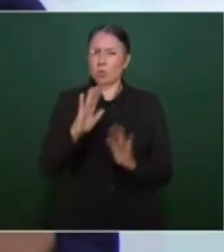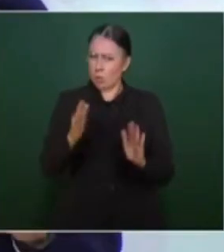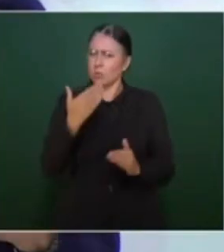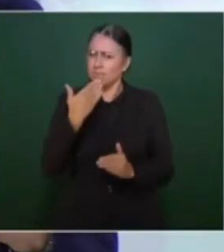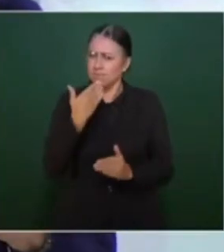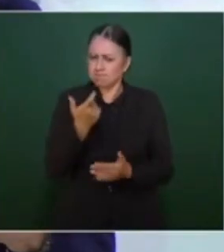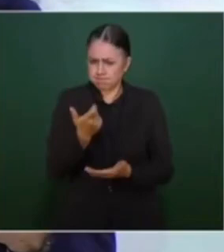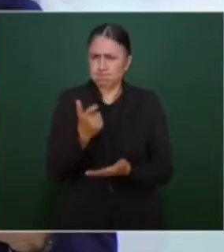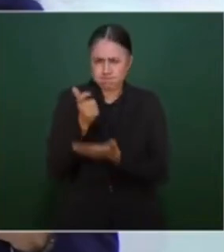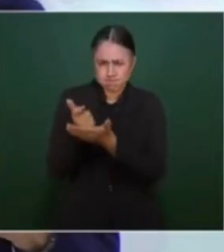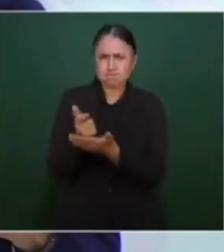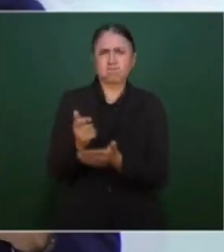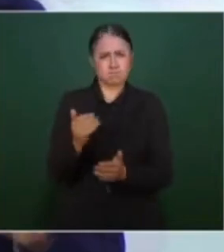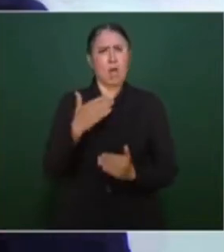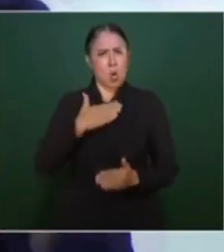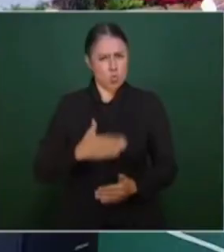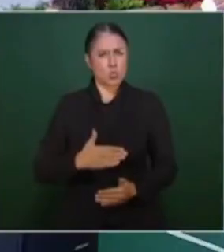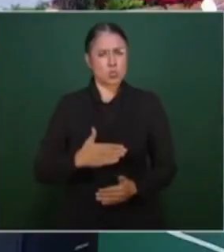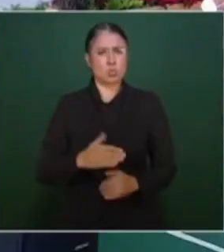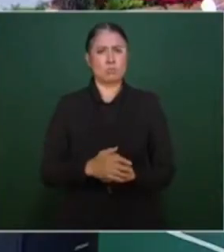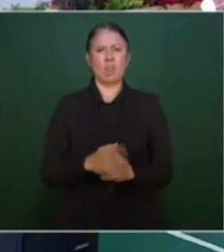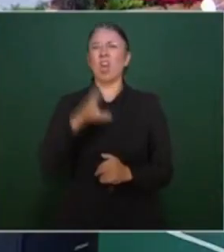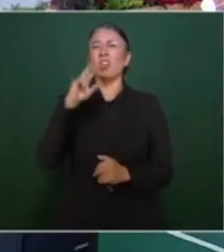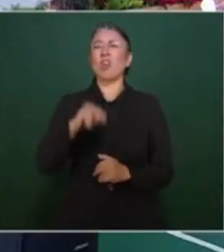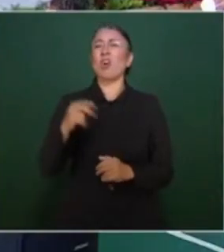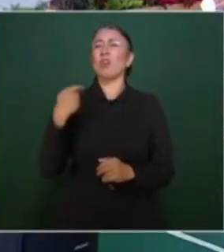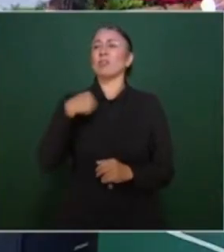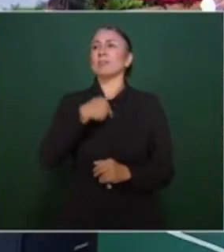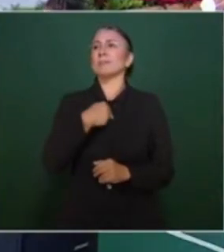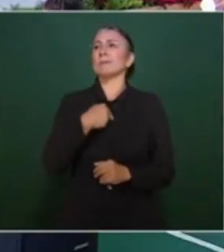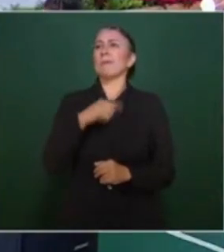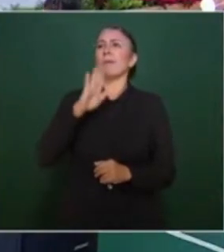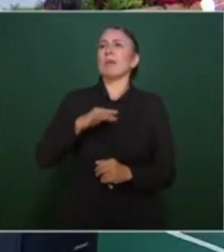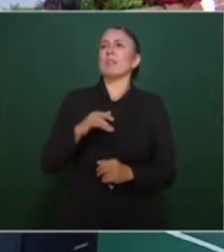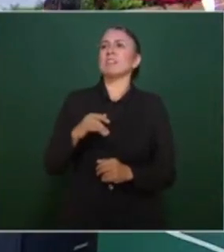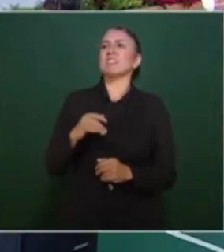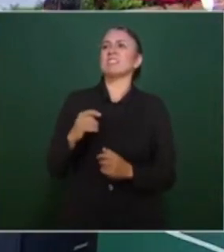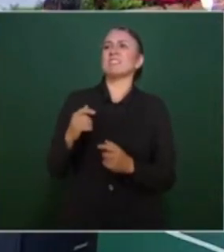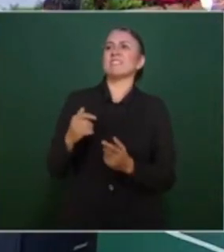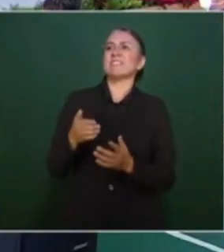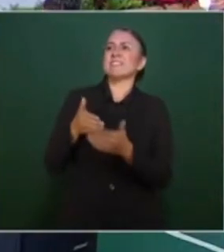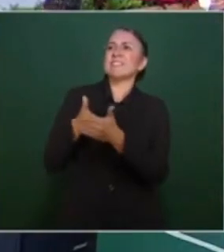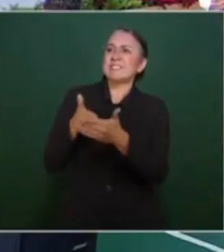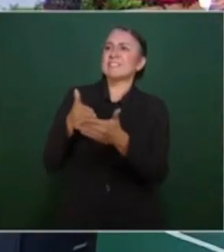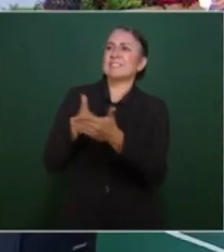esta mafia, porque era lo que sucedía. Entonces,